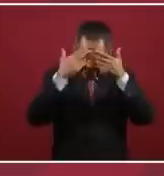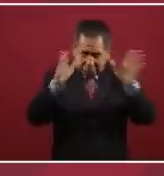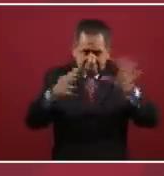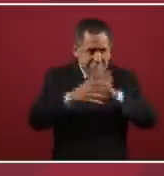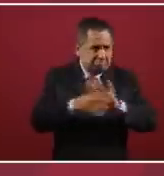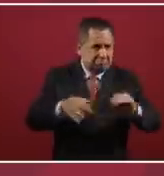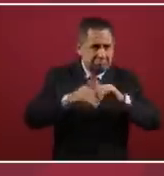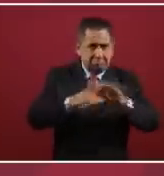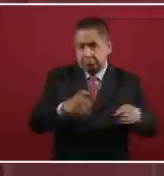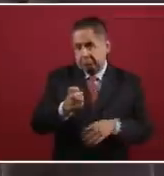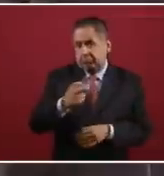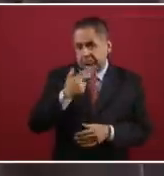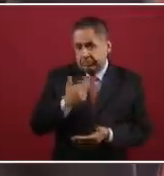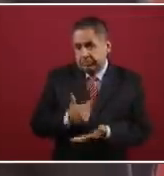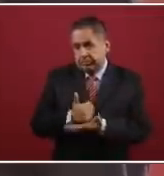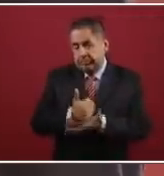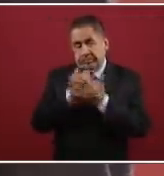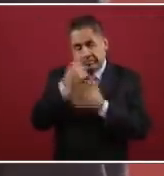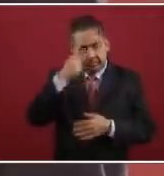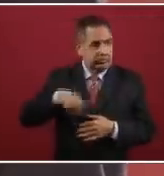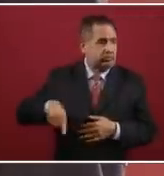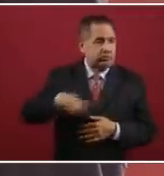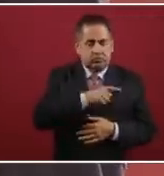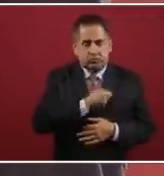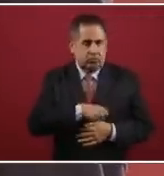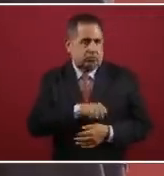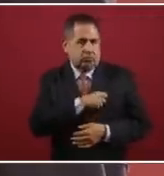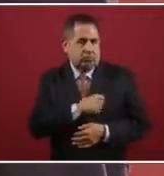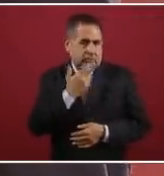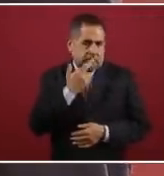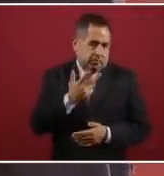es lo que puede ayudarnos más.